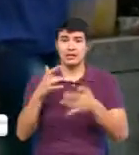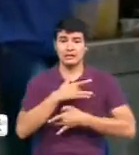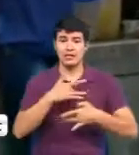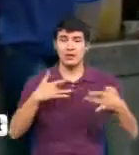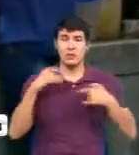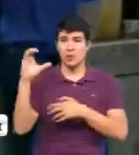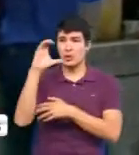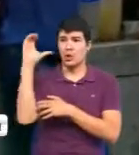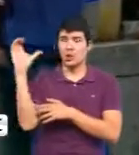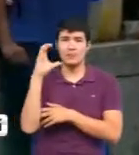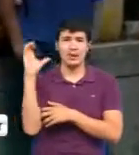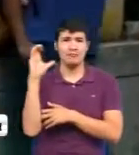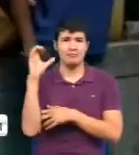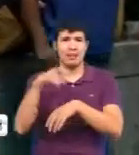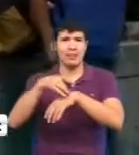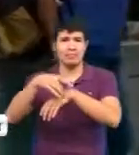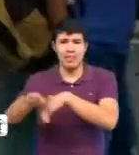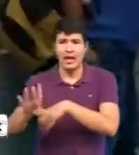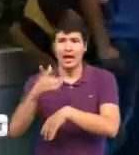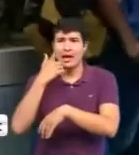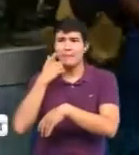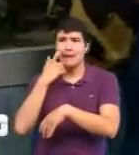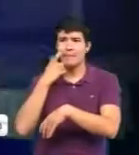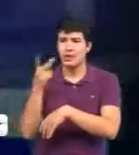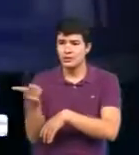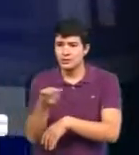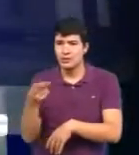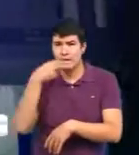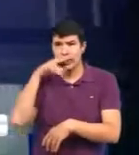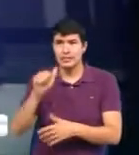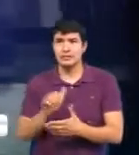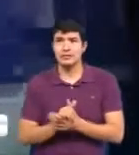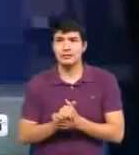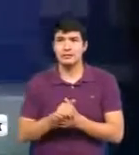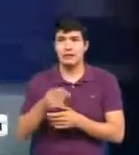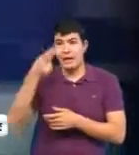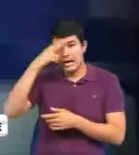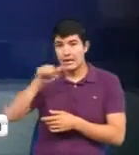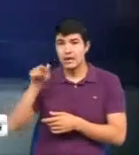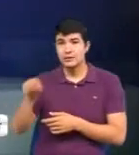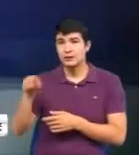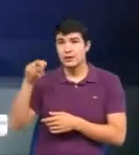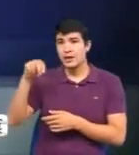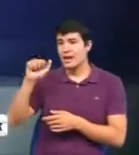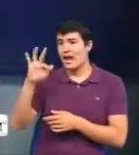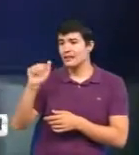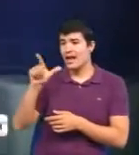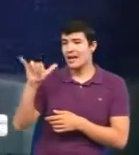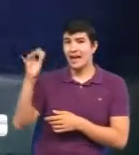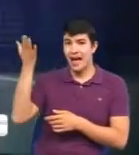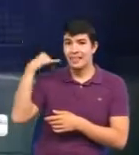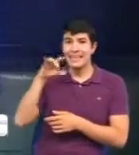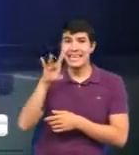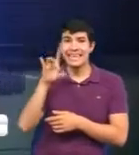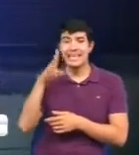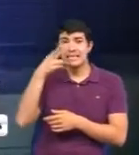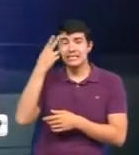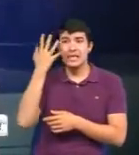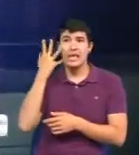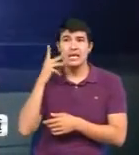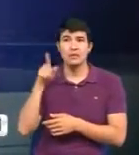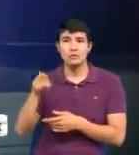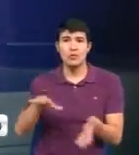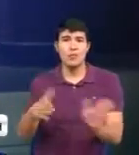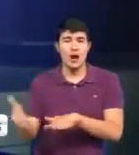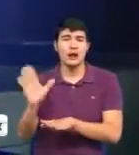empeñado en dejar sin padres a estas dos menores ellas son hijas de natalia una joven que hace 15 días murió en la